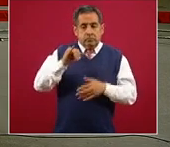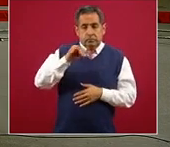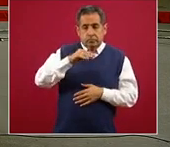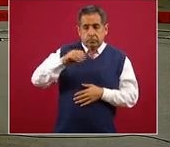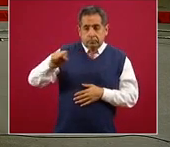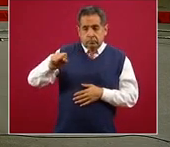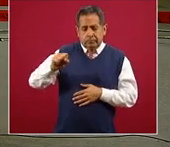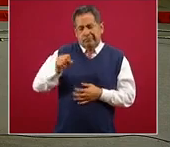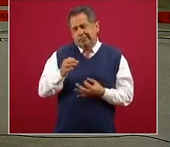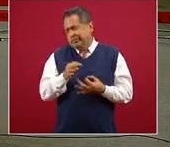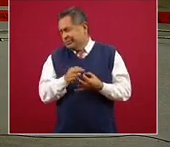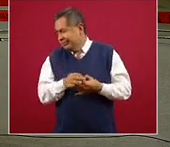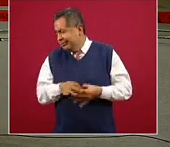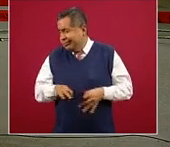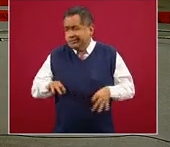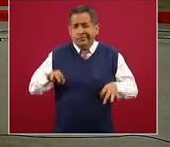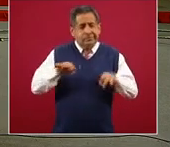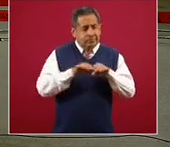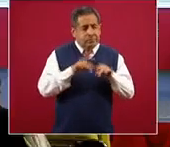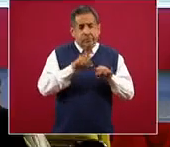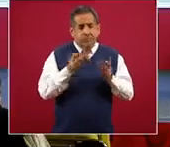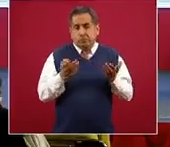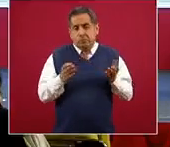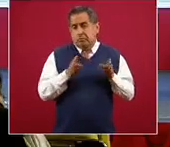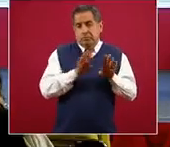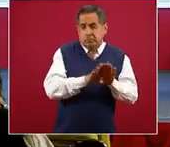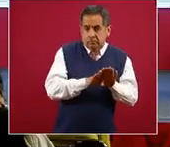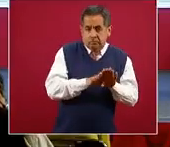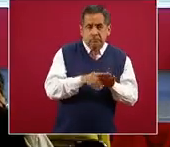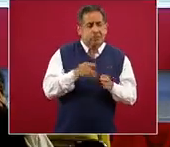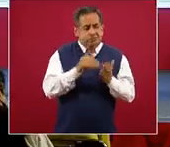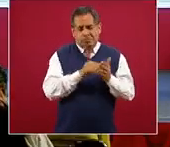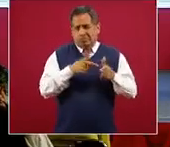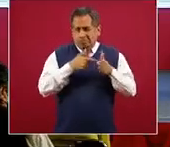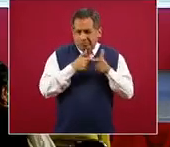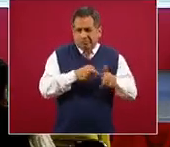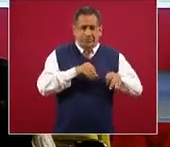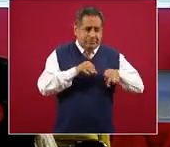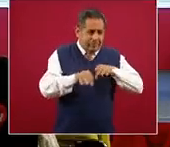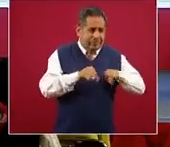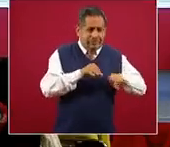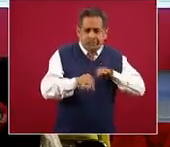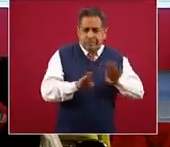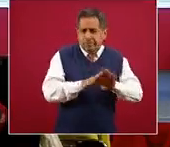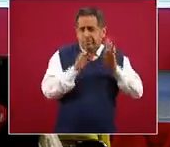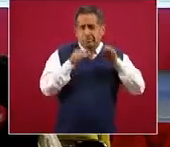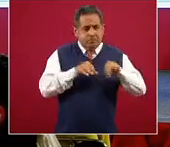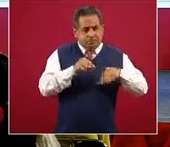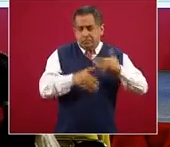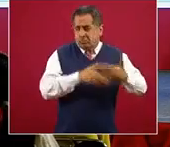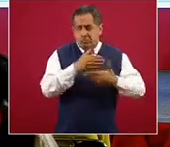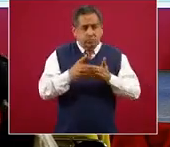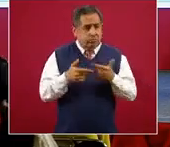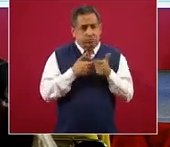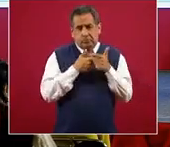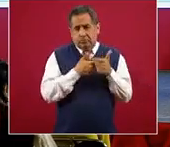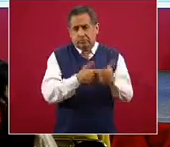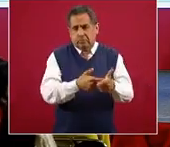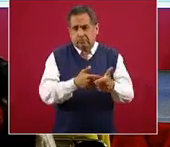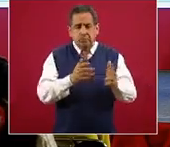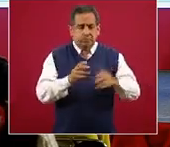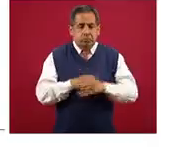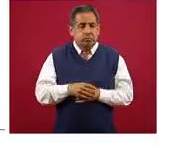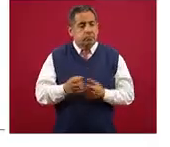actividad esencial y por eso al principio de la pandemia nos quedamos trabajando la mayoría de los trabajadores. Pero hubo